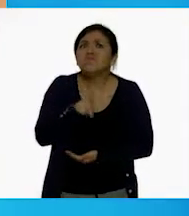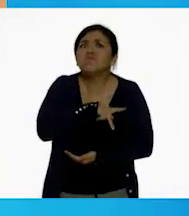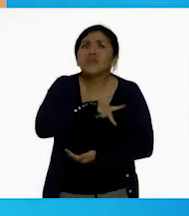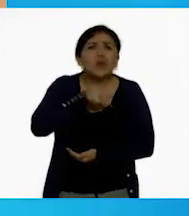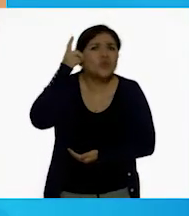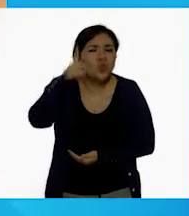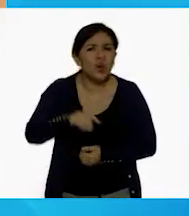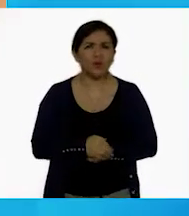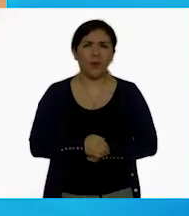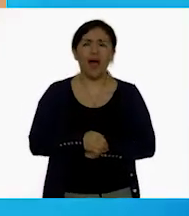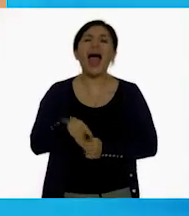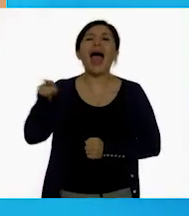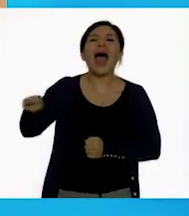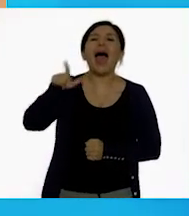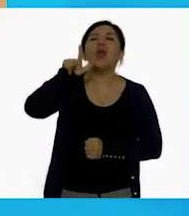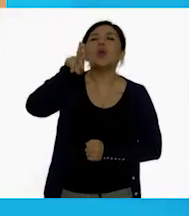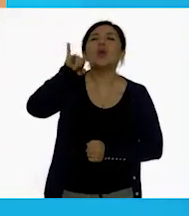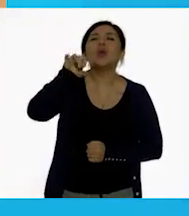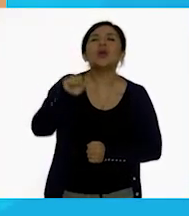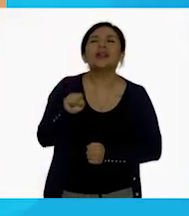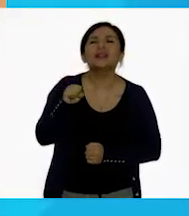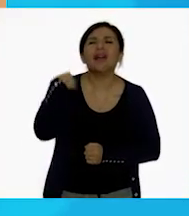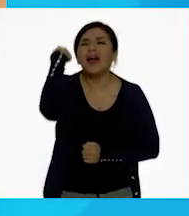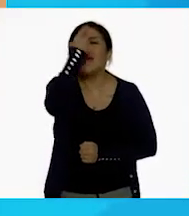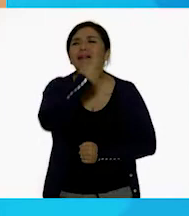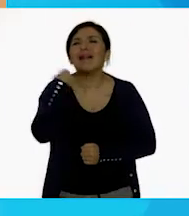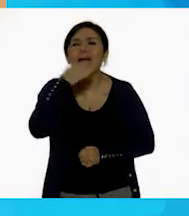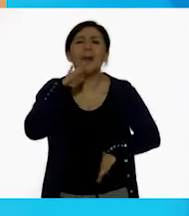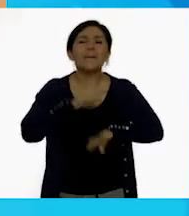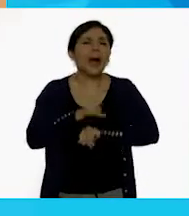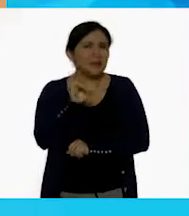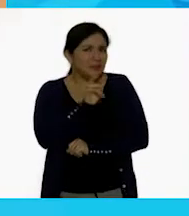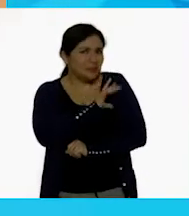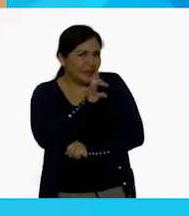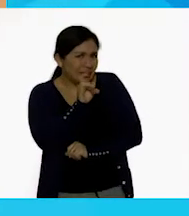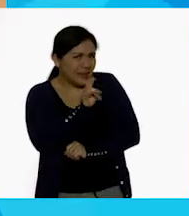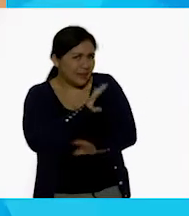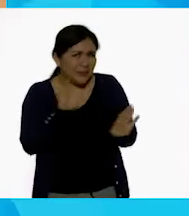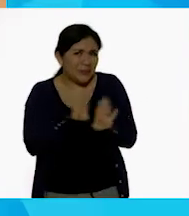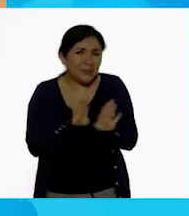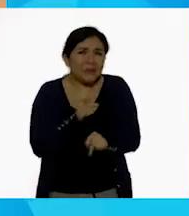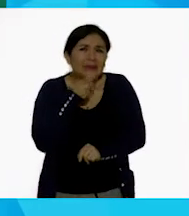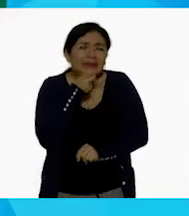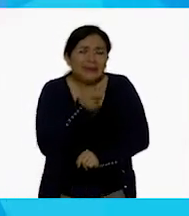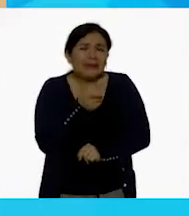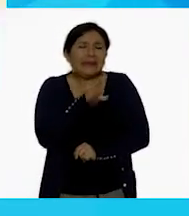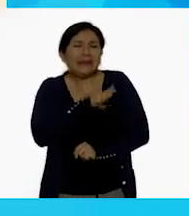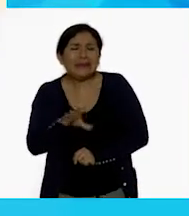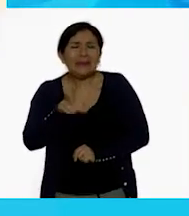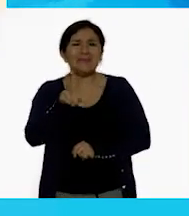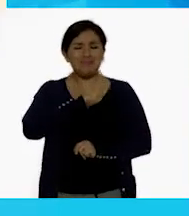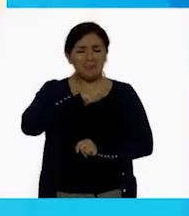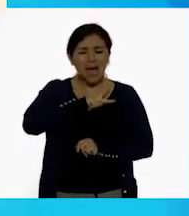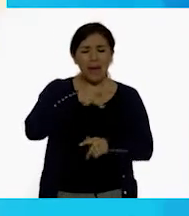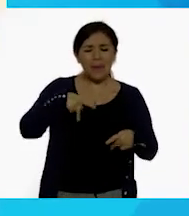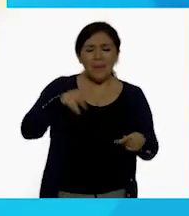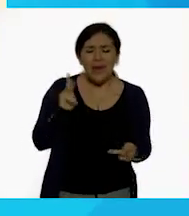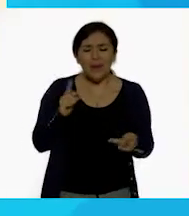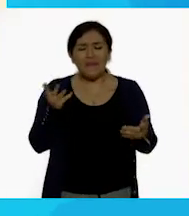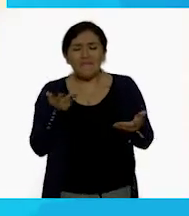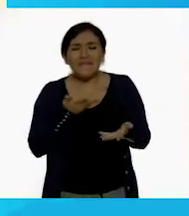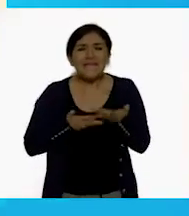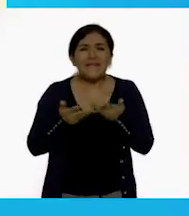Era el pequeño Luisito, quien se veía notablemente temeroso por la situación. Es mía, pero lo que pasa